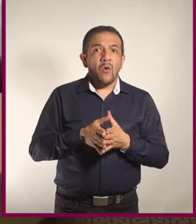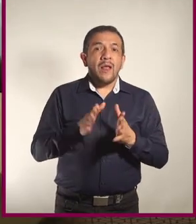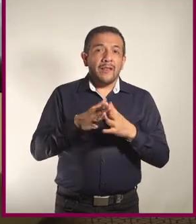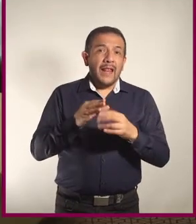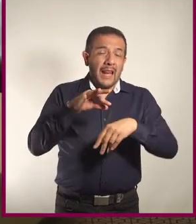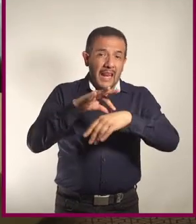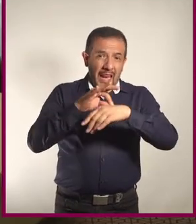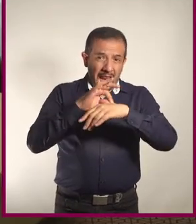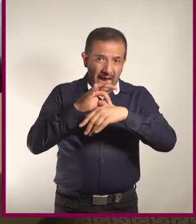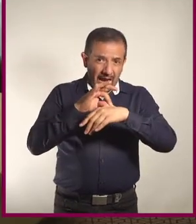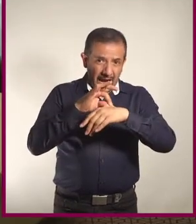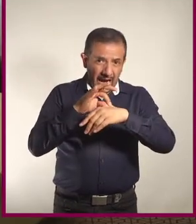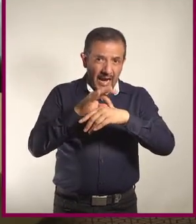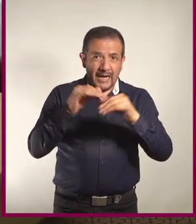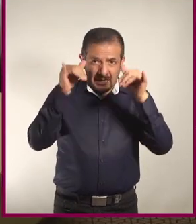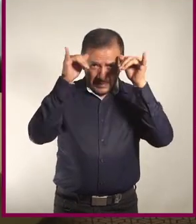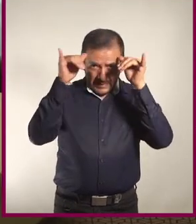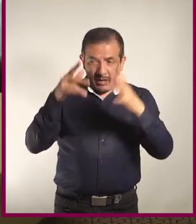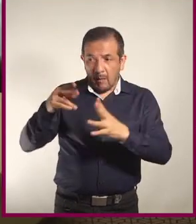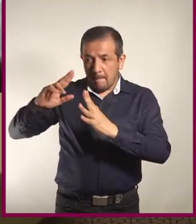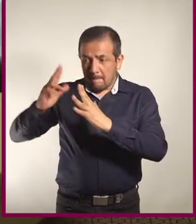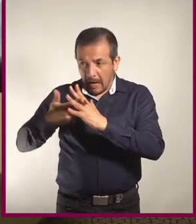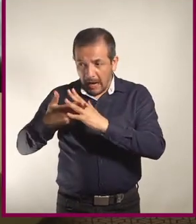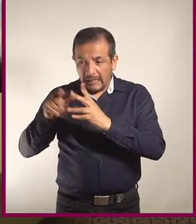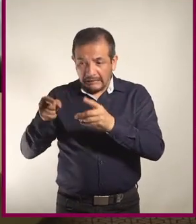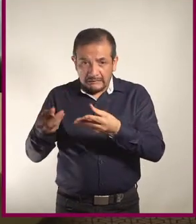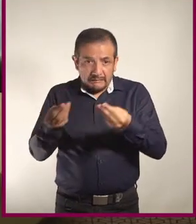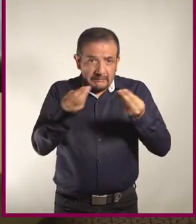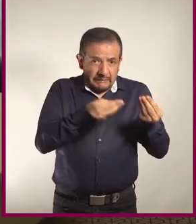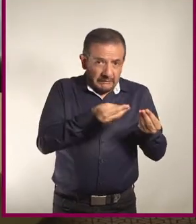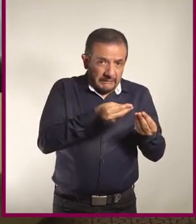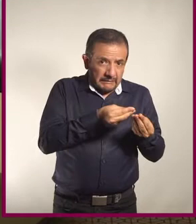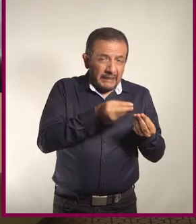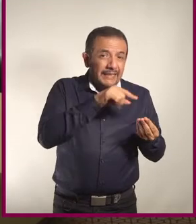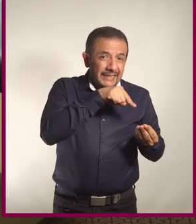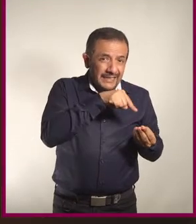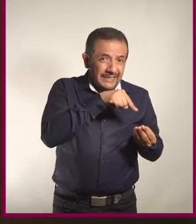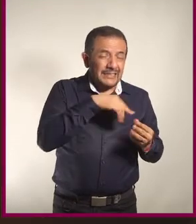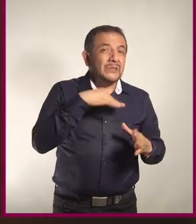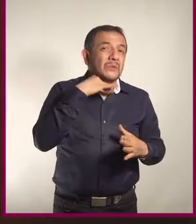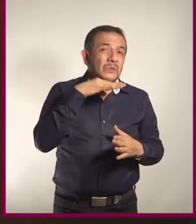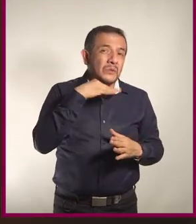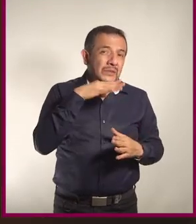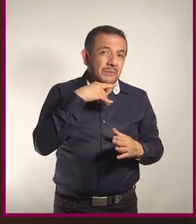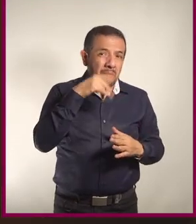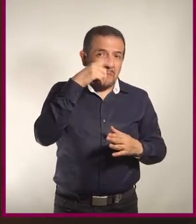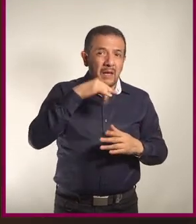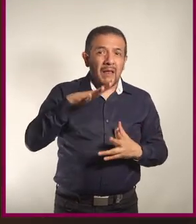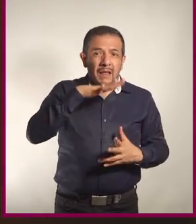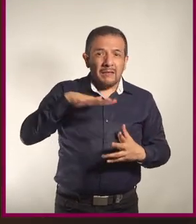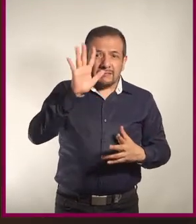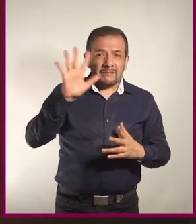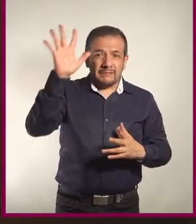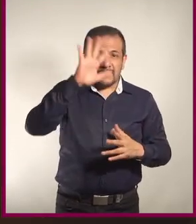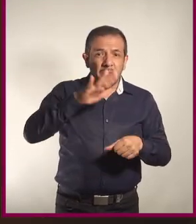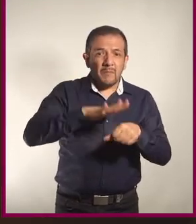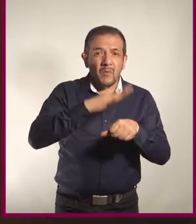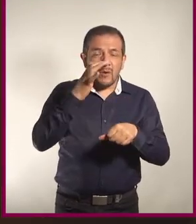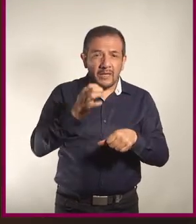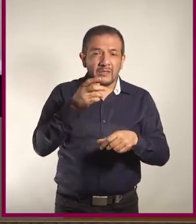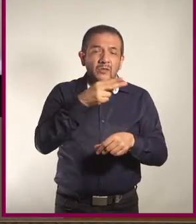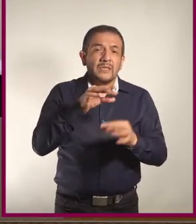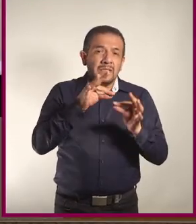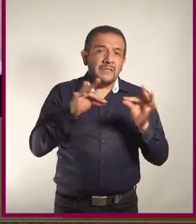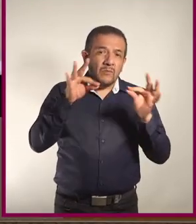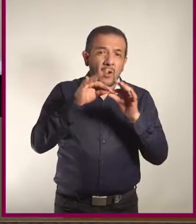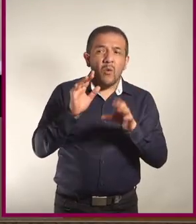de los bovinos, de la carne una vez matada. Entonces, es una industria bastante contaminante para el medio ambiente. Entonces,